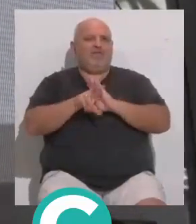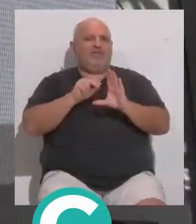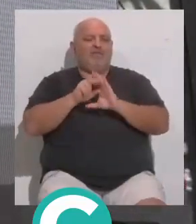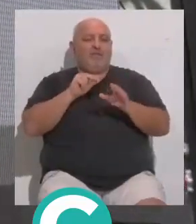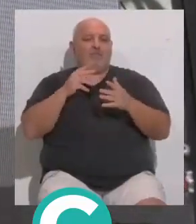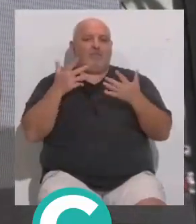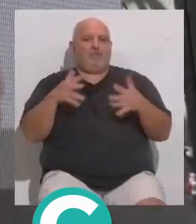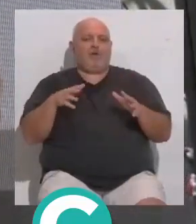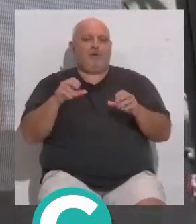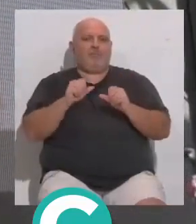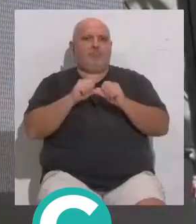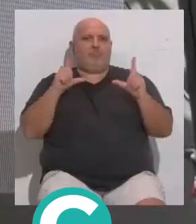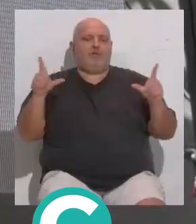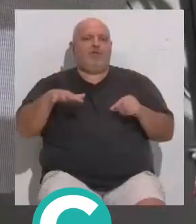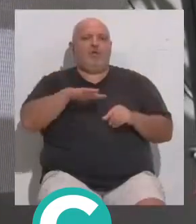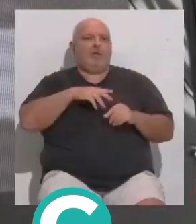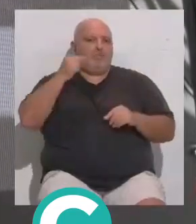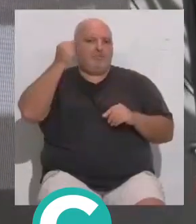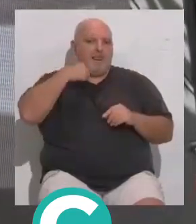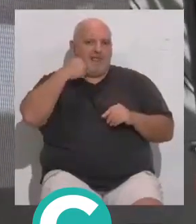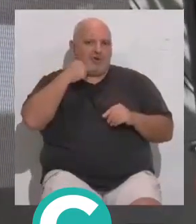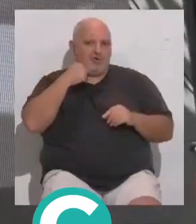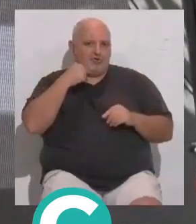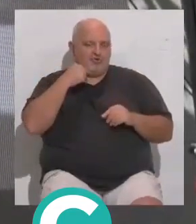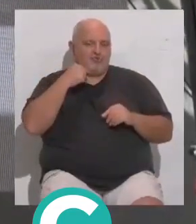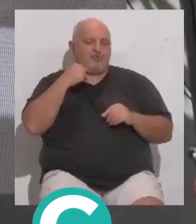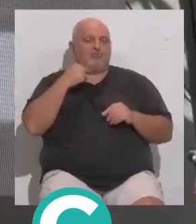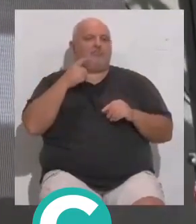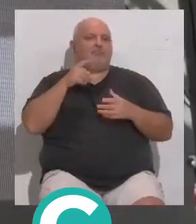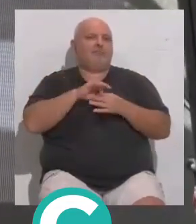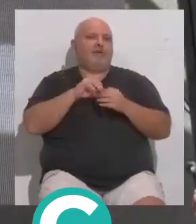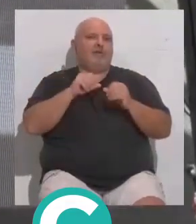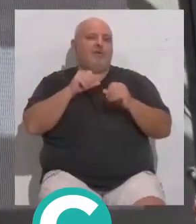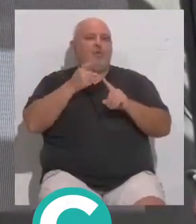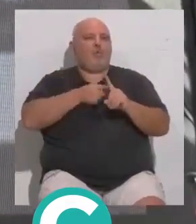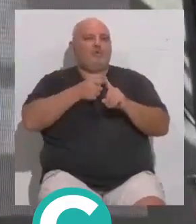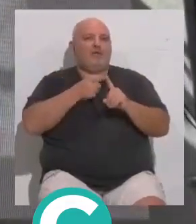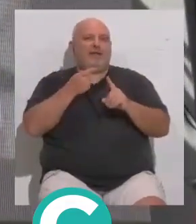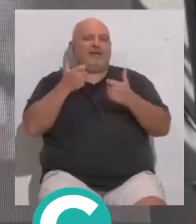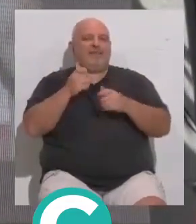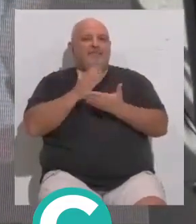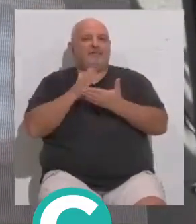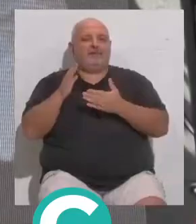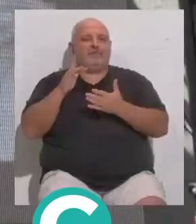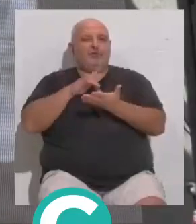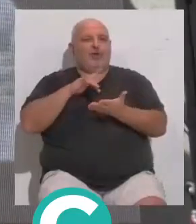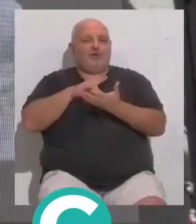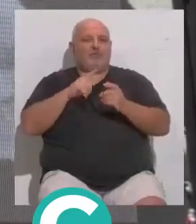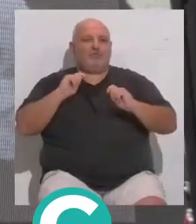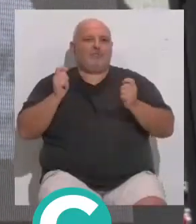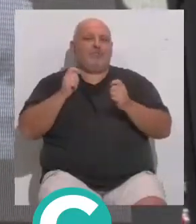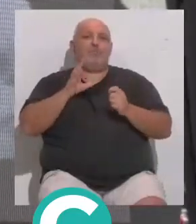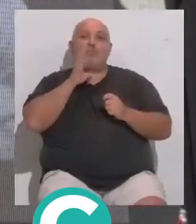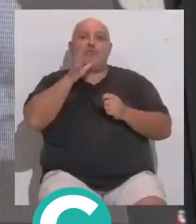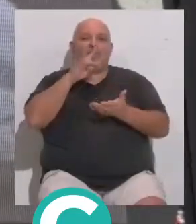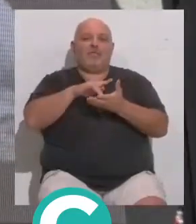este miércoles ha visto la luz en la Plaza del Palillero y que ha servido como sala de estreno de este vídeo que forma parte de los actos promocionales con